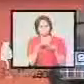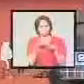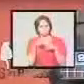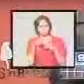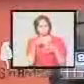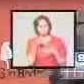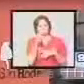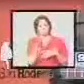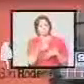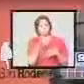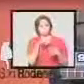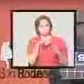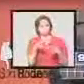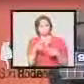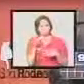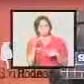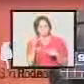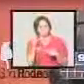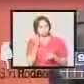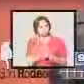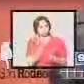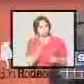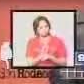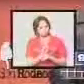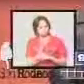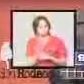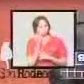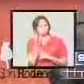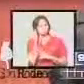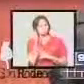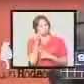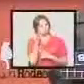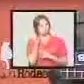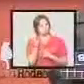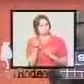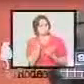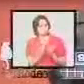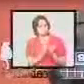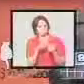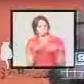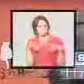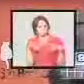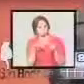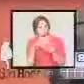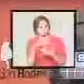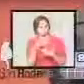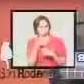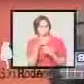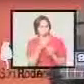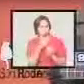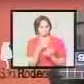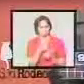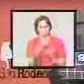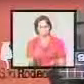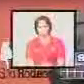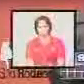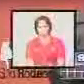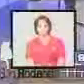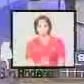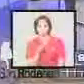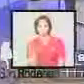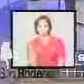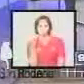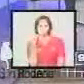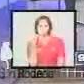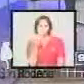preguntar si es correcto que cobren por solo renovar el PIN con el mismo número. Okay, perfecto. Nada más sería lo